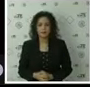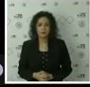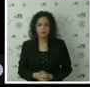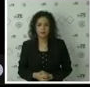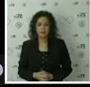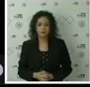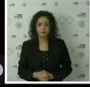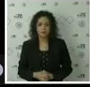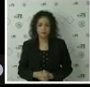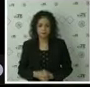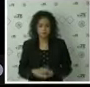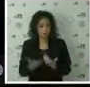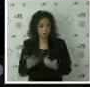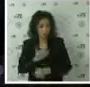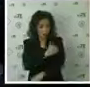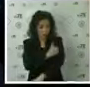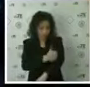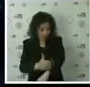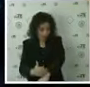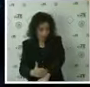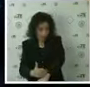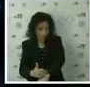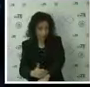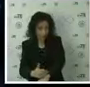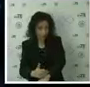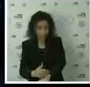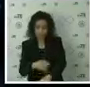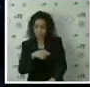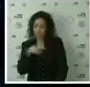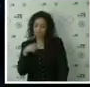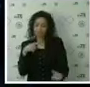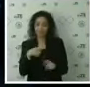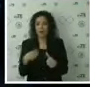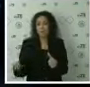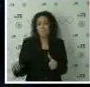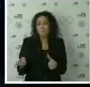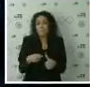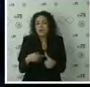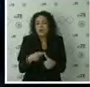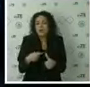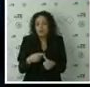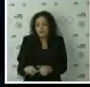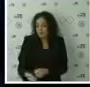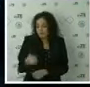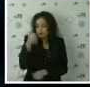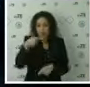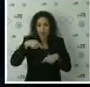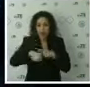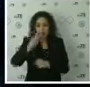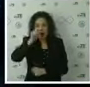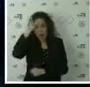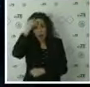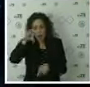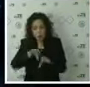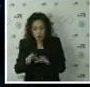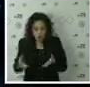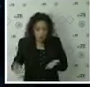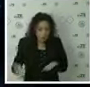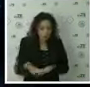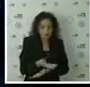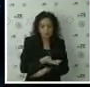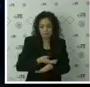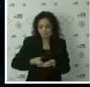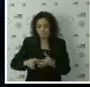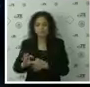Bueno, la familia es el primer espacio donde aprendemos a convivir, a tomar decisiones y adquirimos